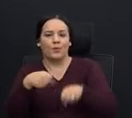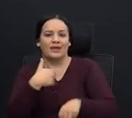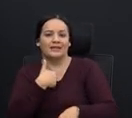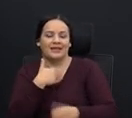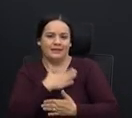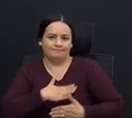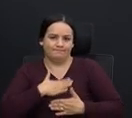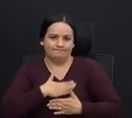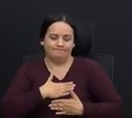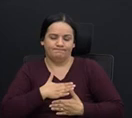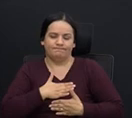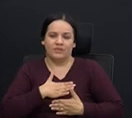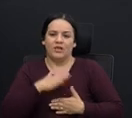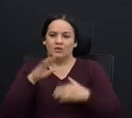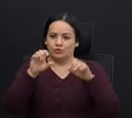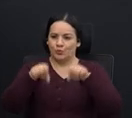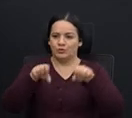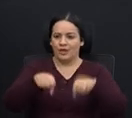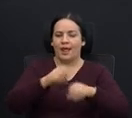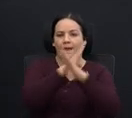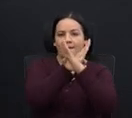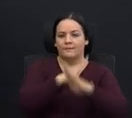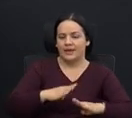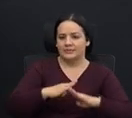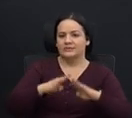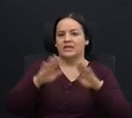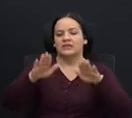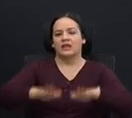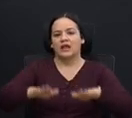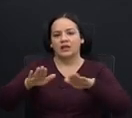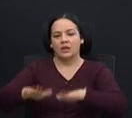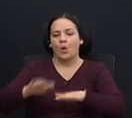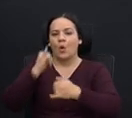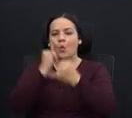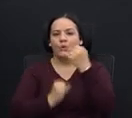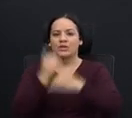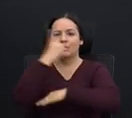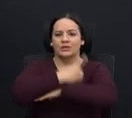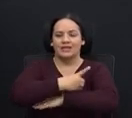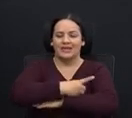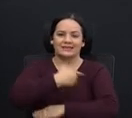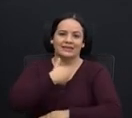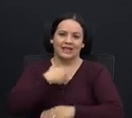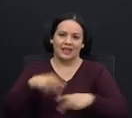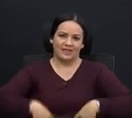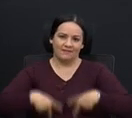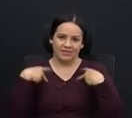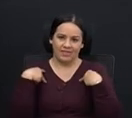medida de sus posibilidades de paz y tranquilidad durante los últimos días que le restan de vida.